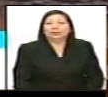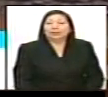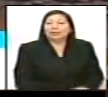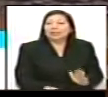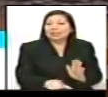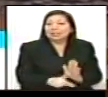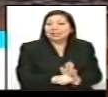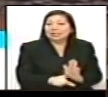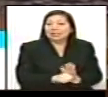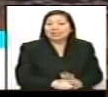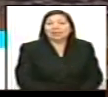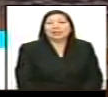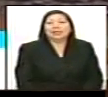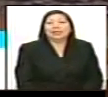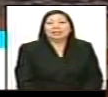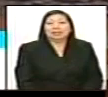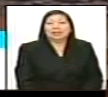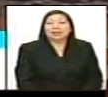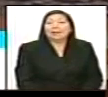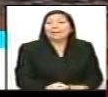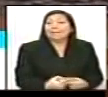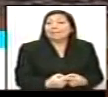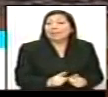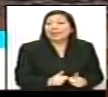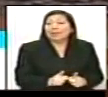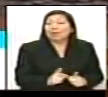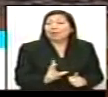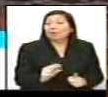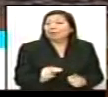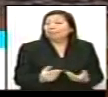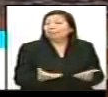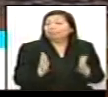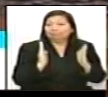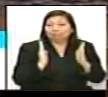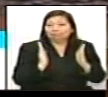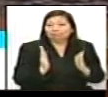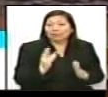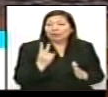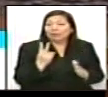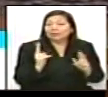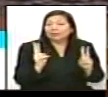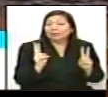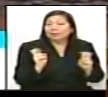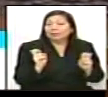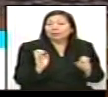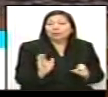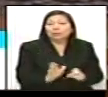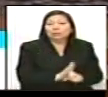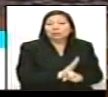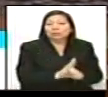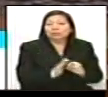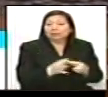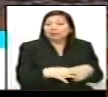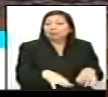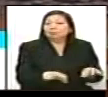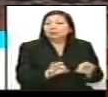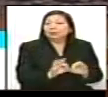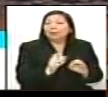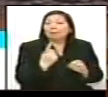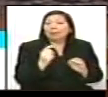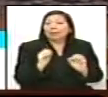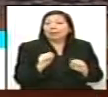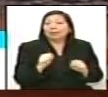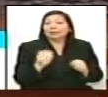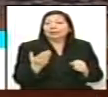de campañas. Pero creo que no hay que perder atención de dos temas sumamente importantes para que esta regulación